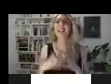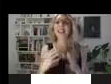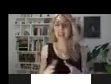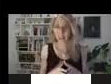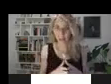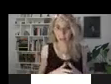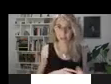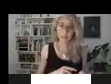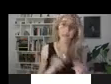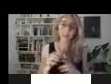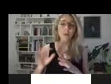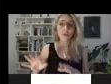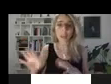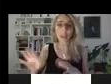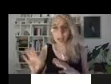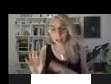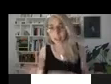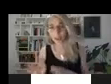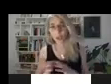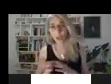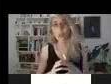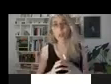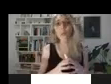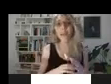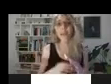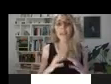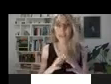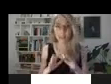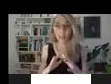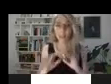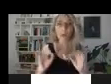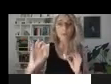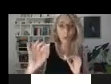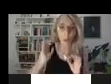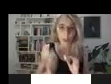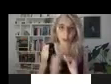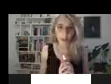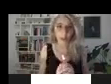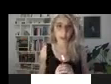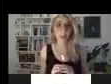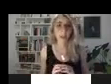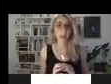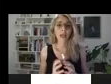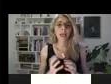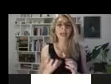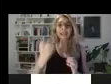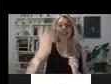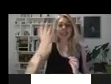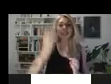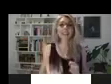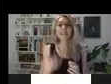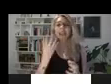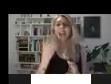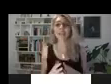pensar linealmente. Ya vamos a desarrollar un poco más ese punto, lo voy a dejar.